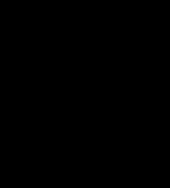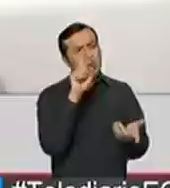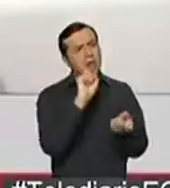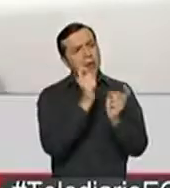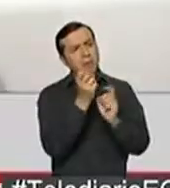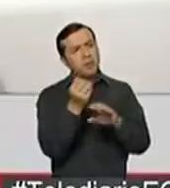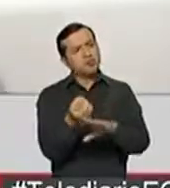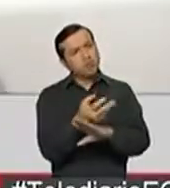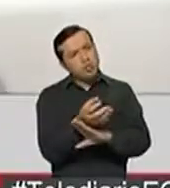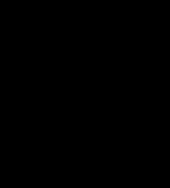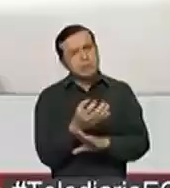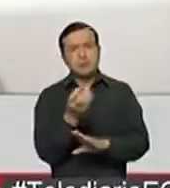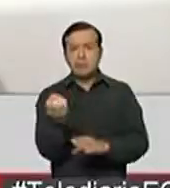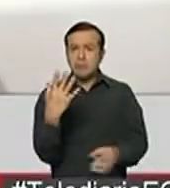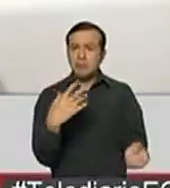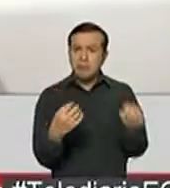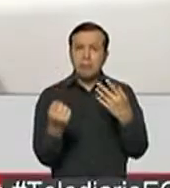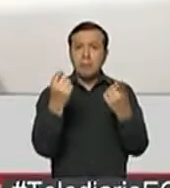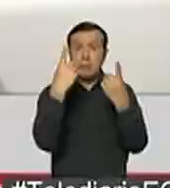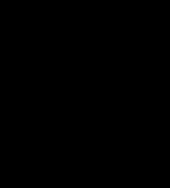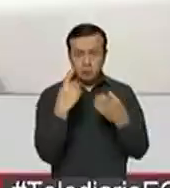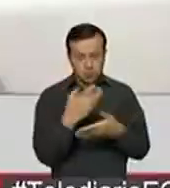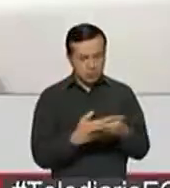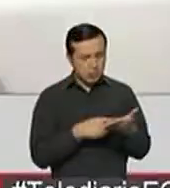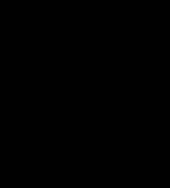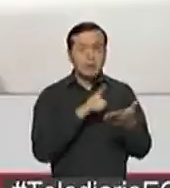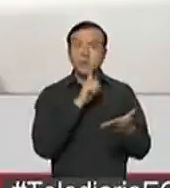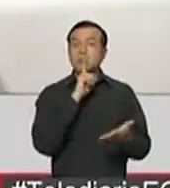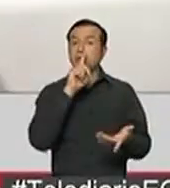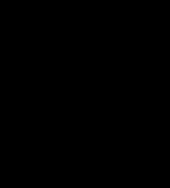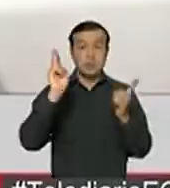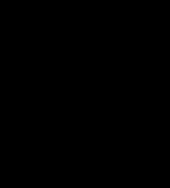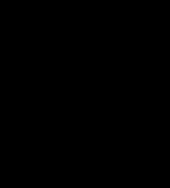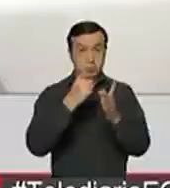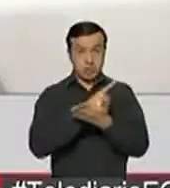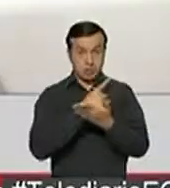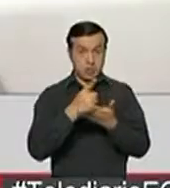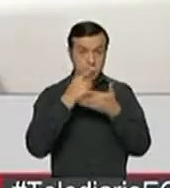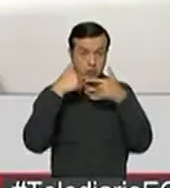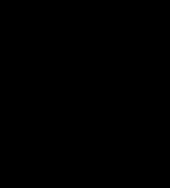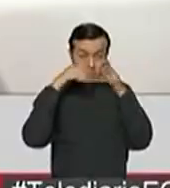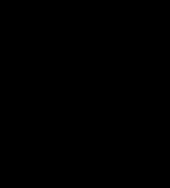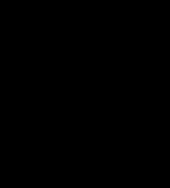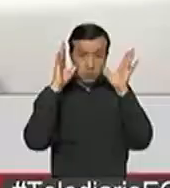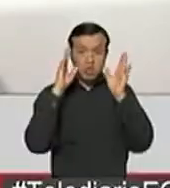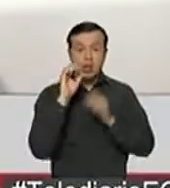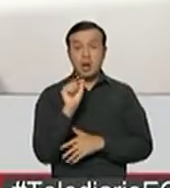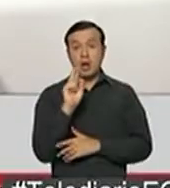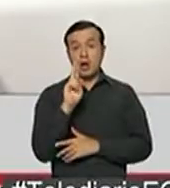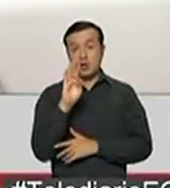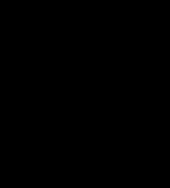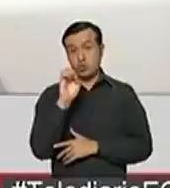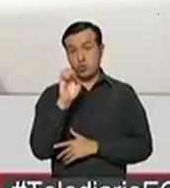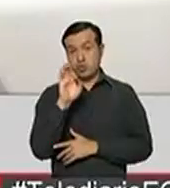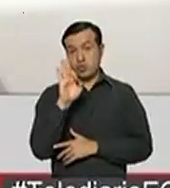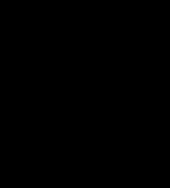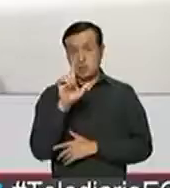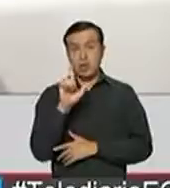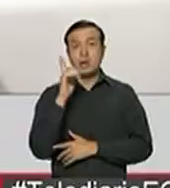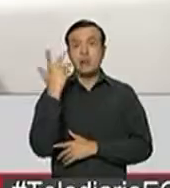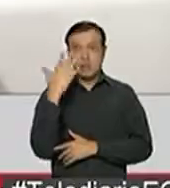con recomendaciones, con preguntas. Para esto, desde la segunda semana de diciembre, Arcotel colgó en su página